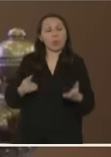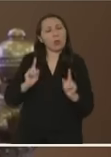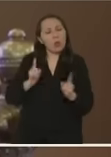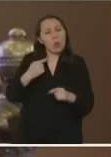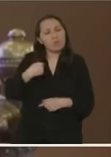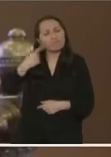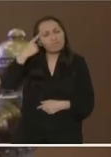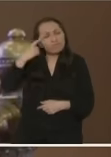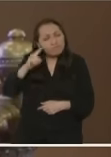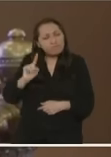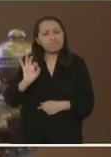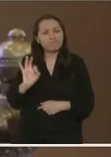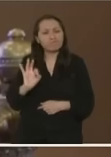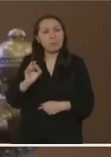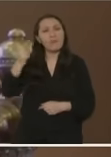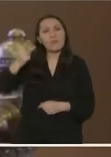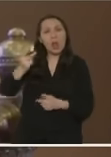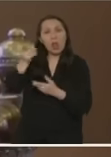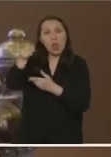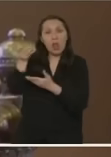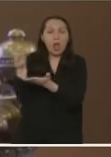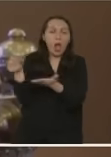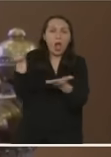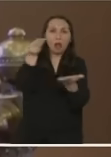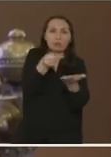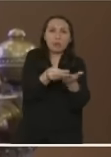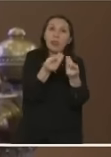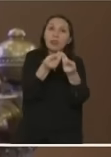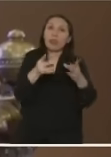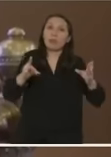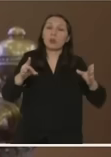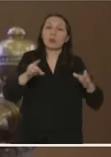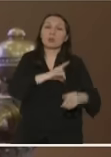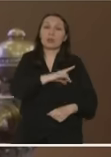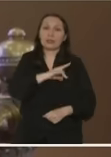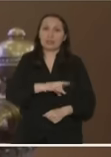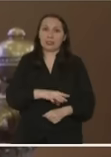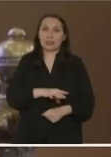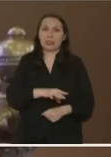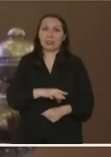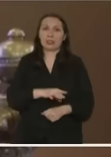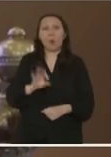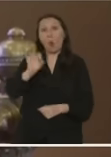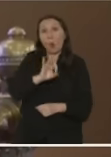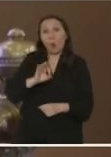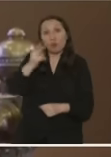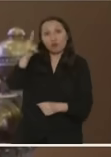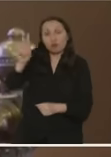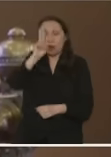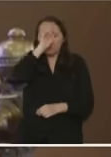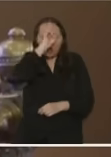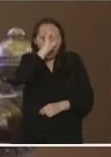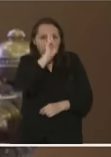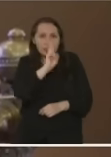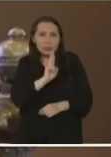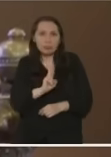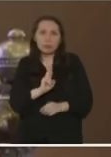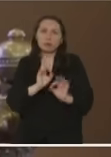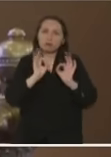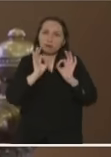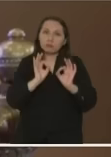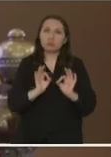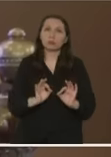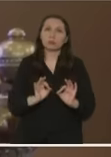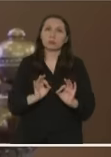embargo, me permite valorar su contribución a la democratización de Chile o su respeto que